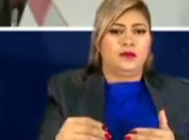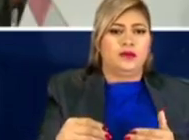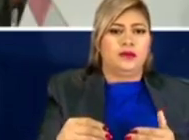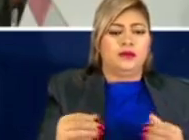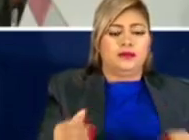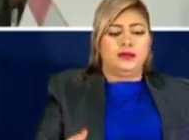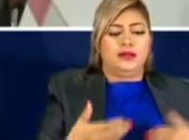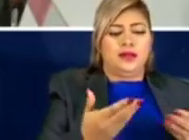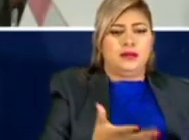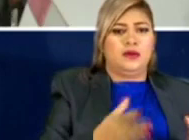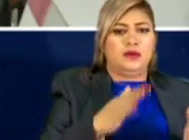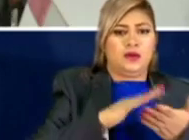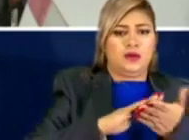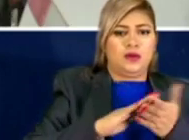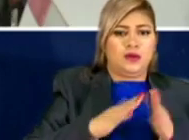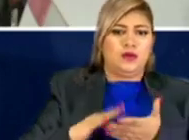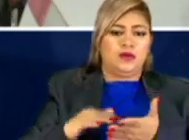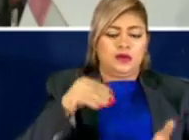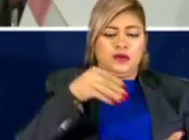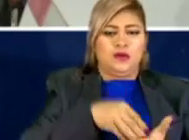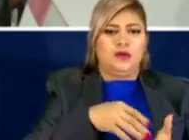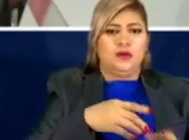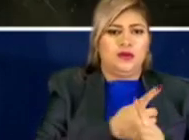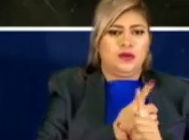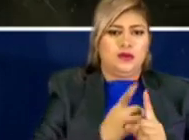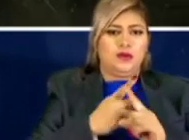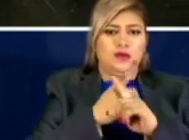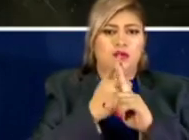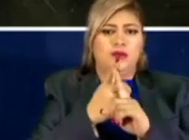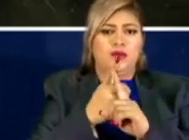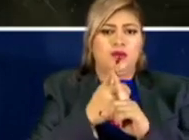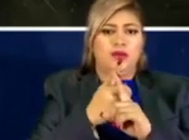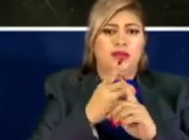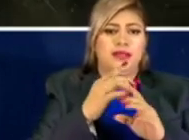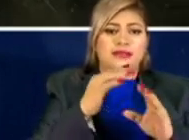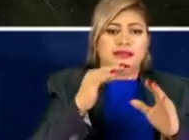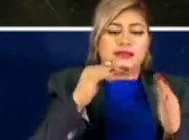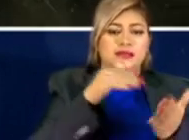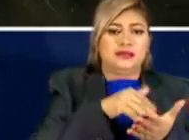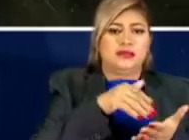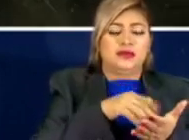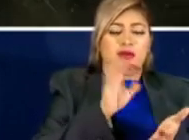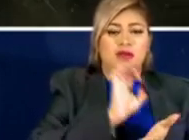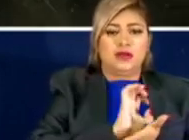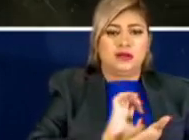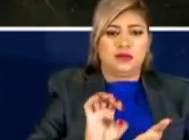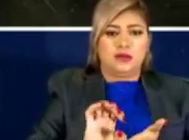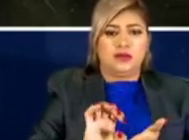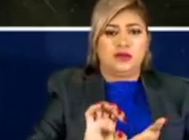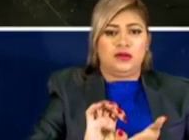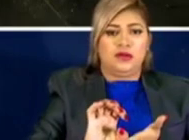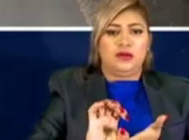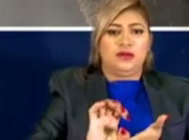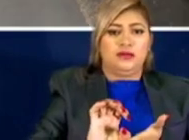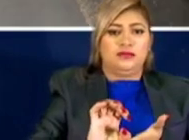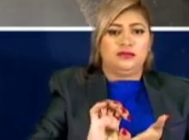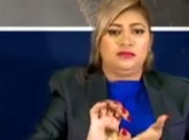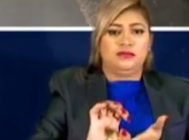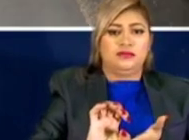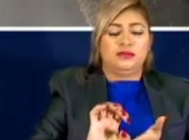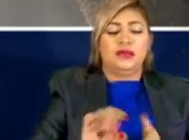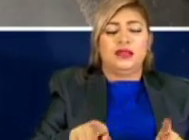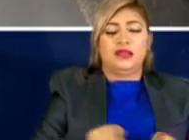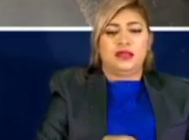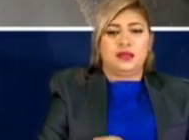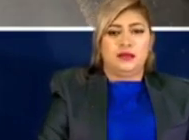Entregamos a las comunidades los centros educativos La Filipina, Guayabito, Alto Galera, también